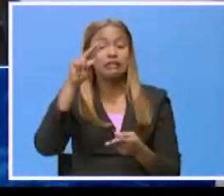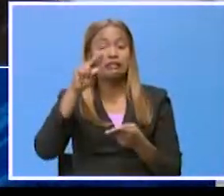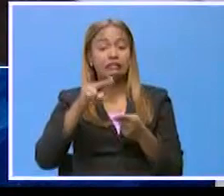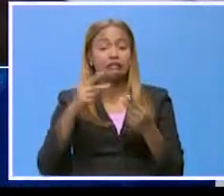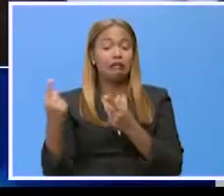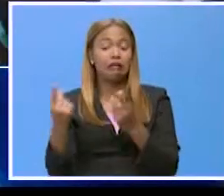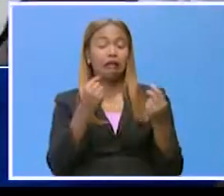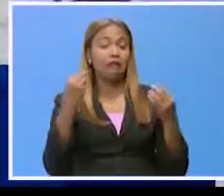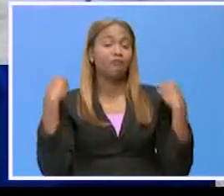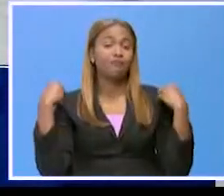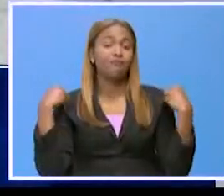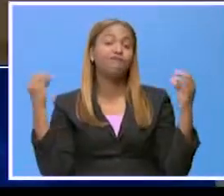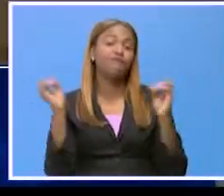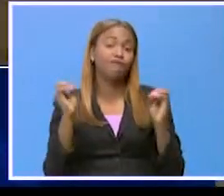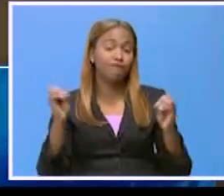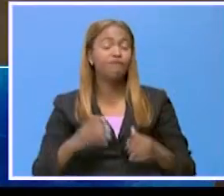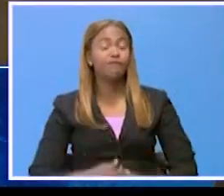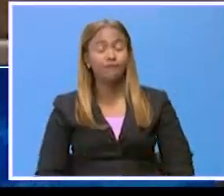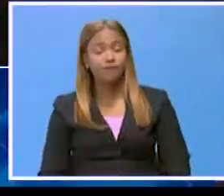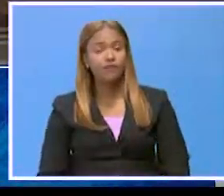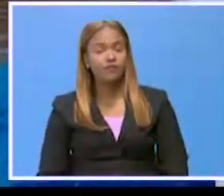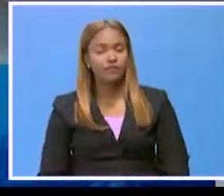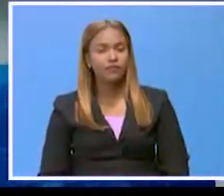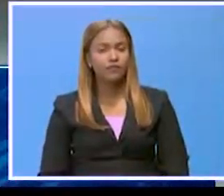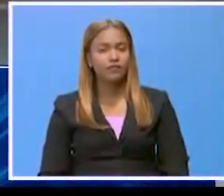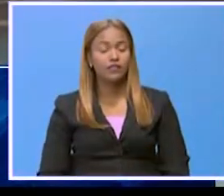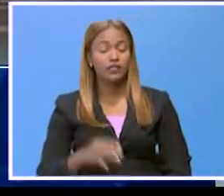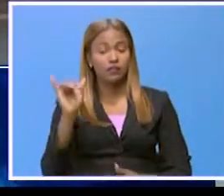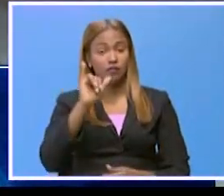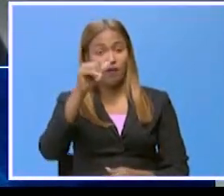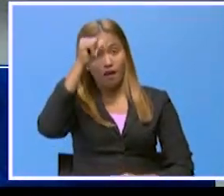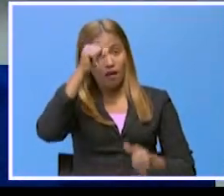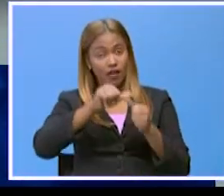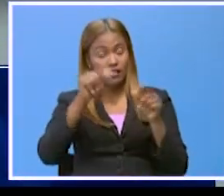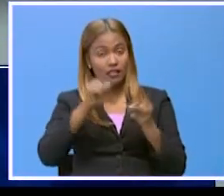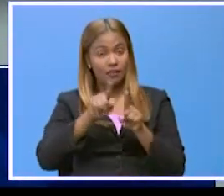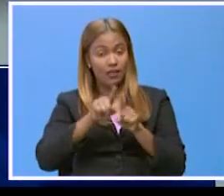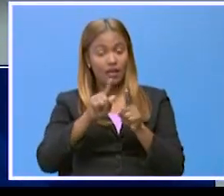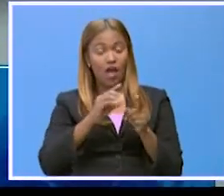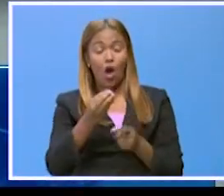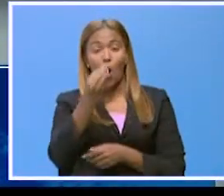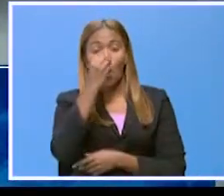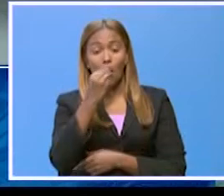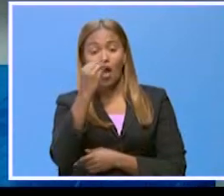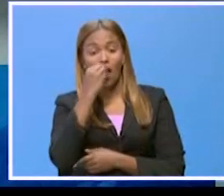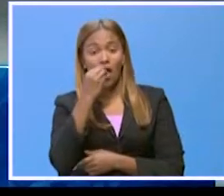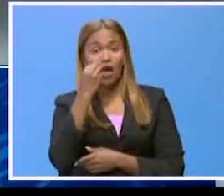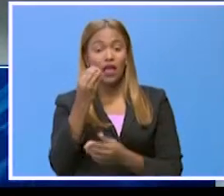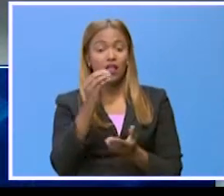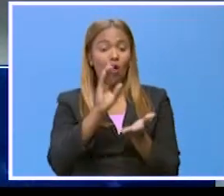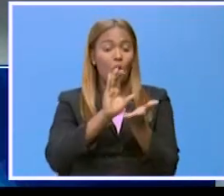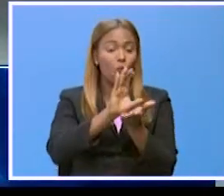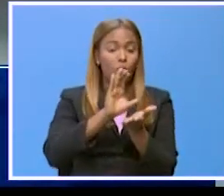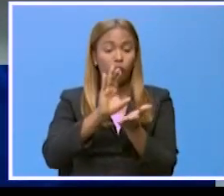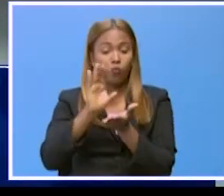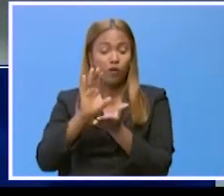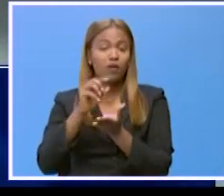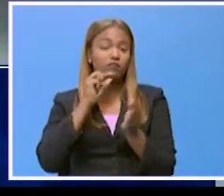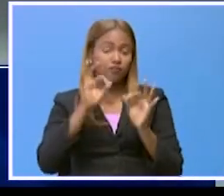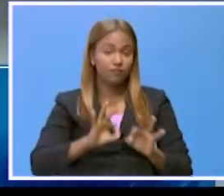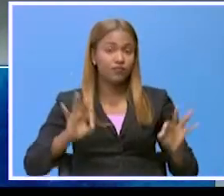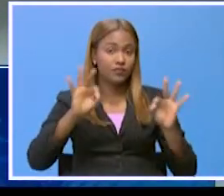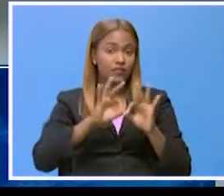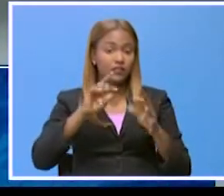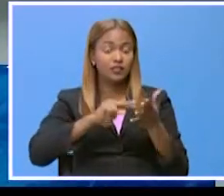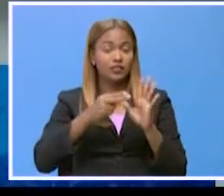actividades físicas en las de alimentación recuerden también que las porciones son muy importantes como decíamos ahorita no